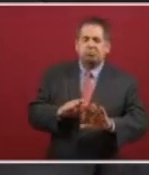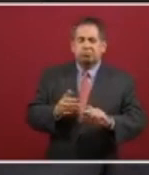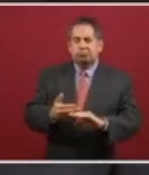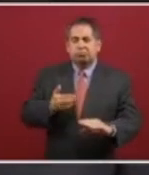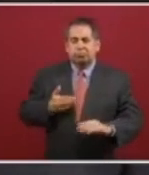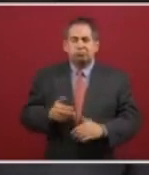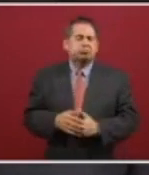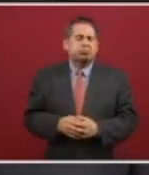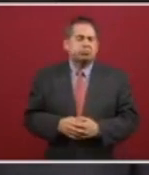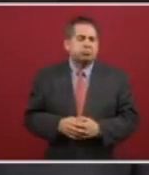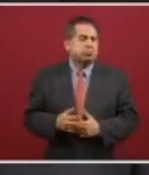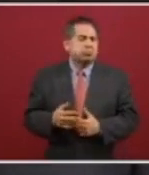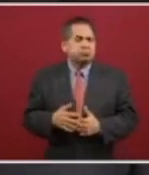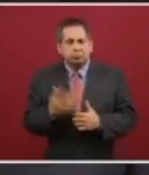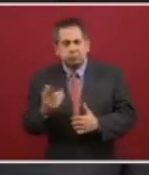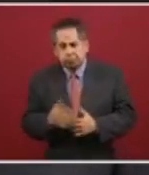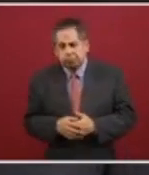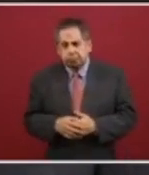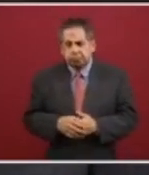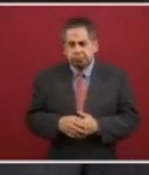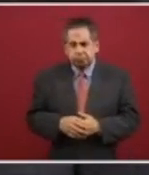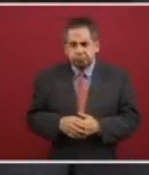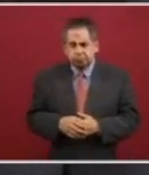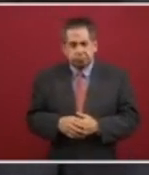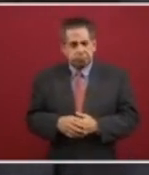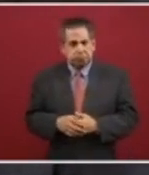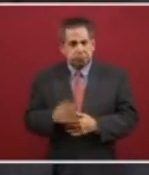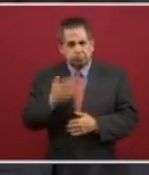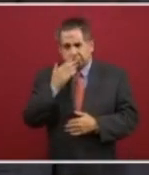Porque hay